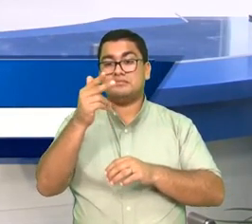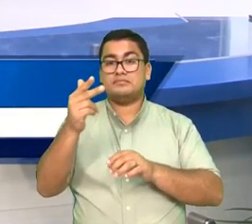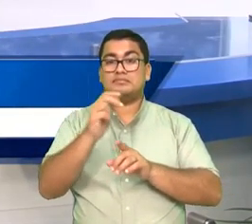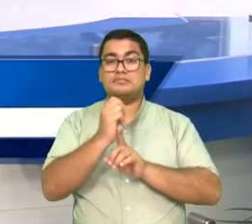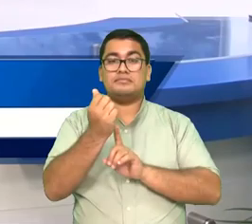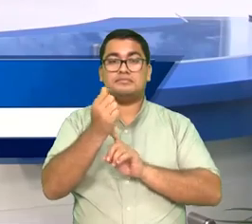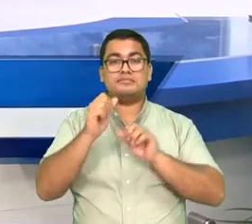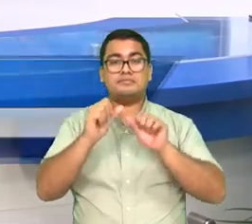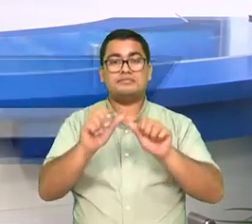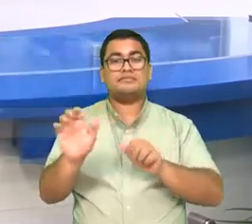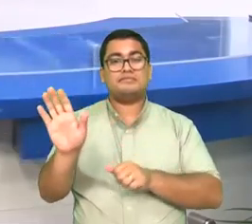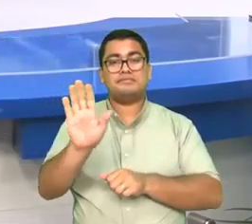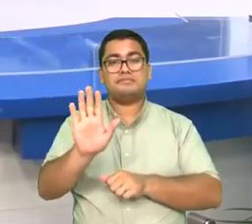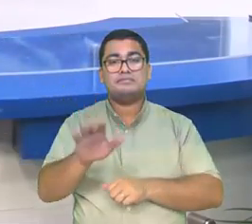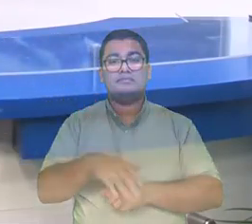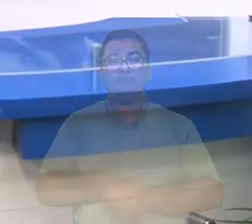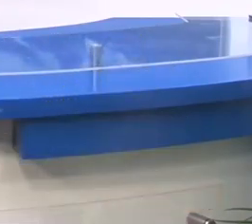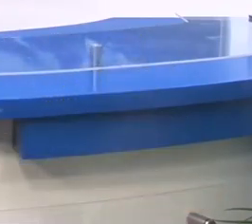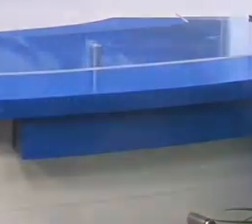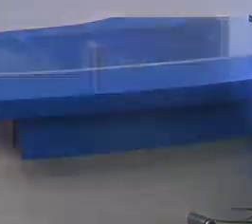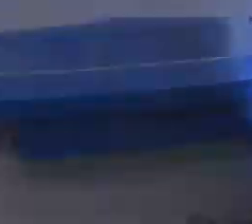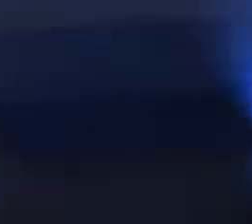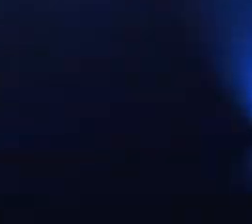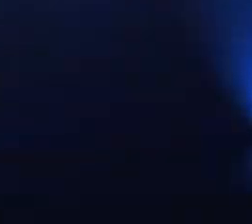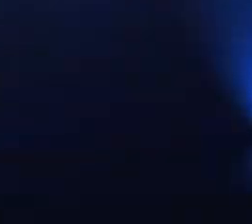canal. Hasta la próxima.